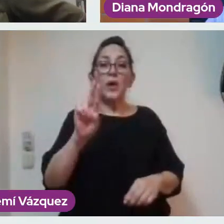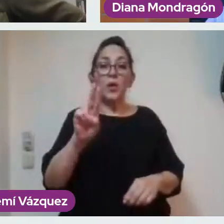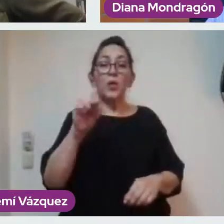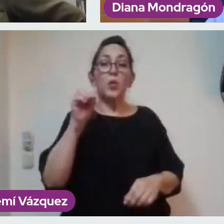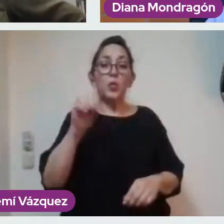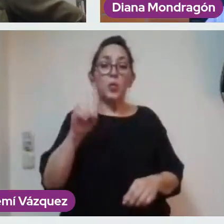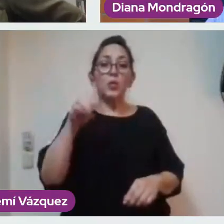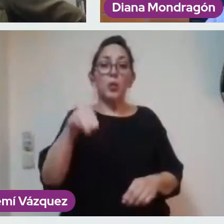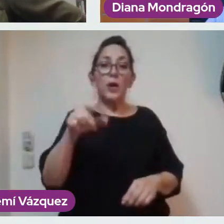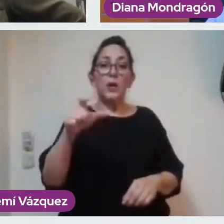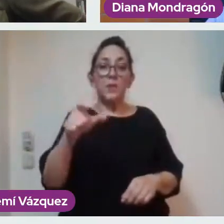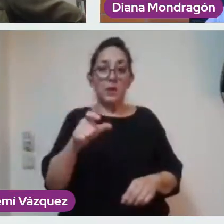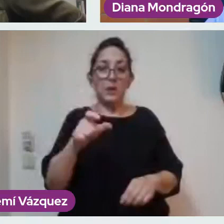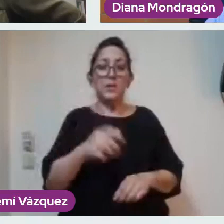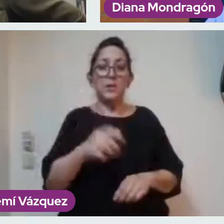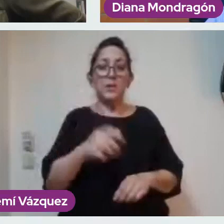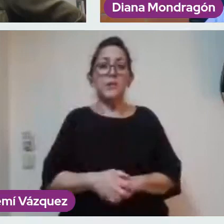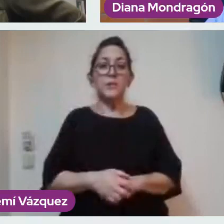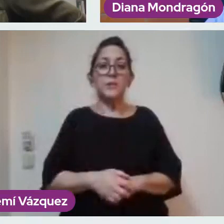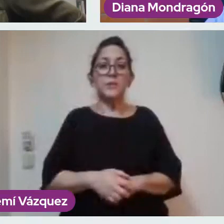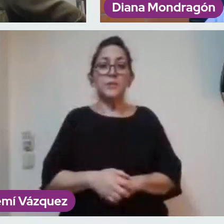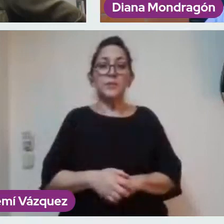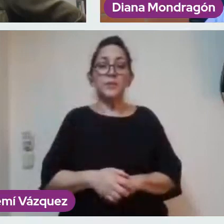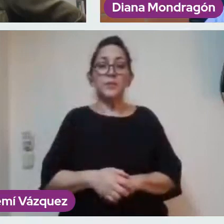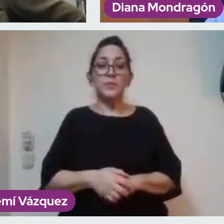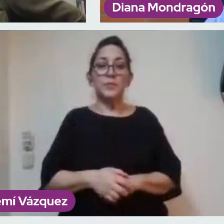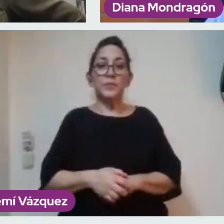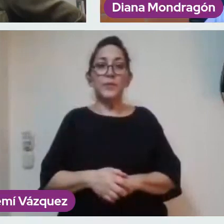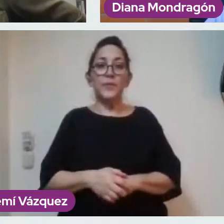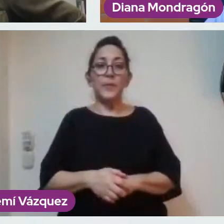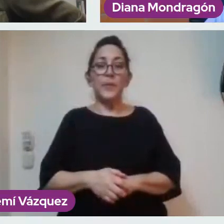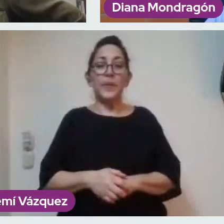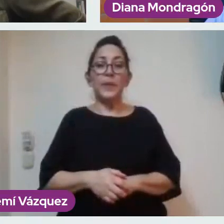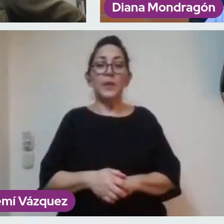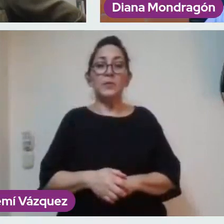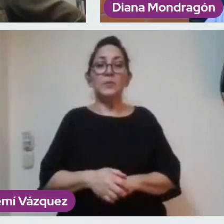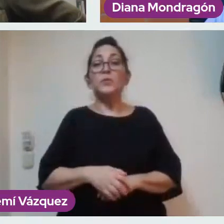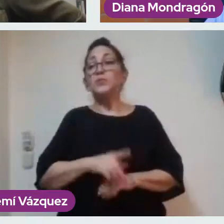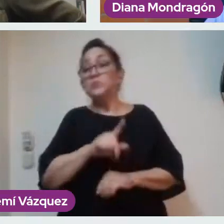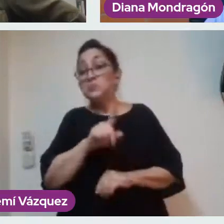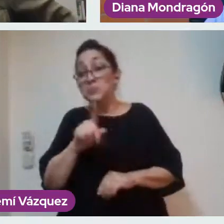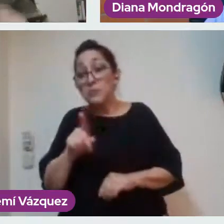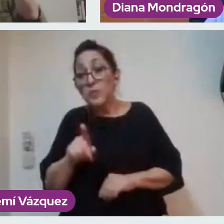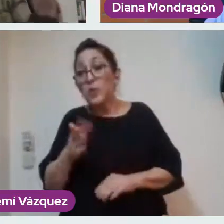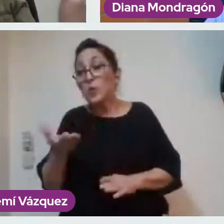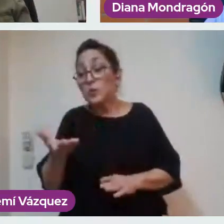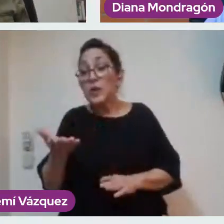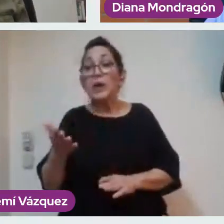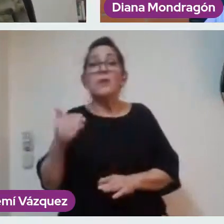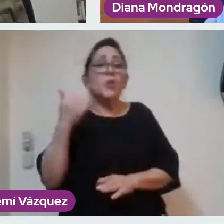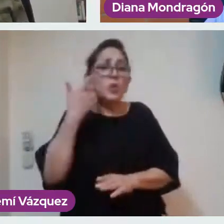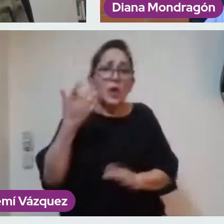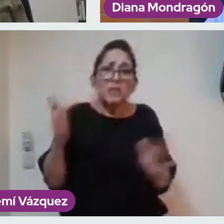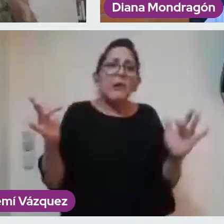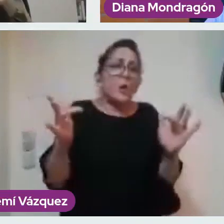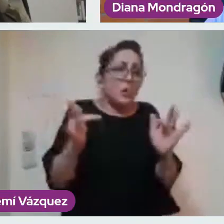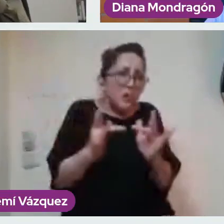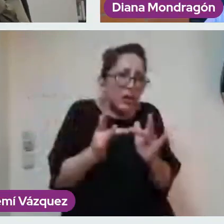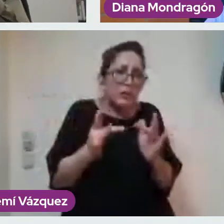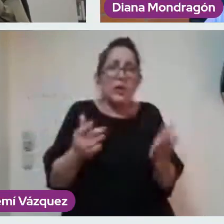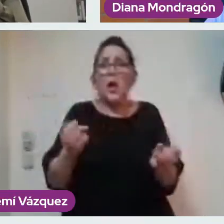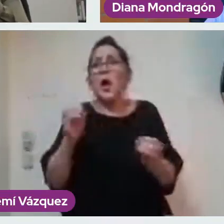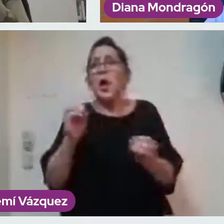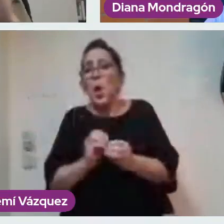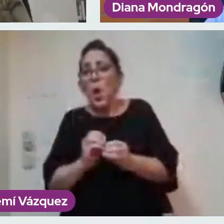c.edu.mx, ¿no? Por cualquier cosa que si la audiencia, bueno, que hoy